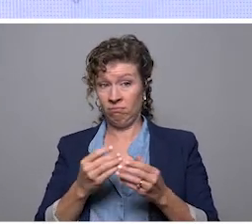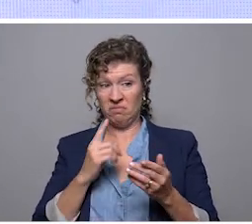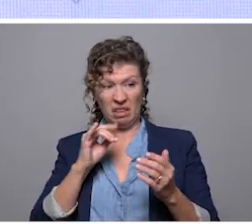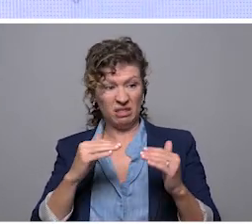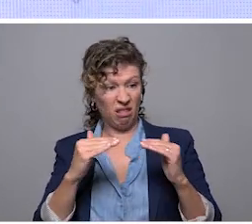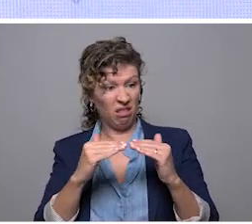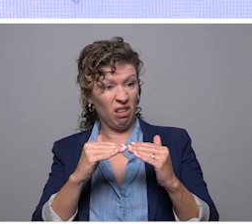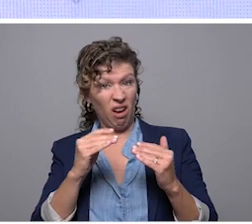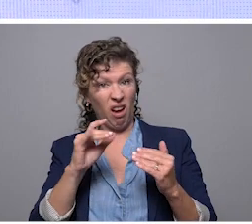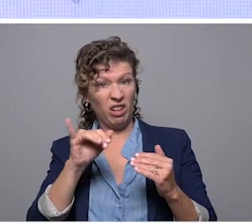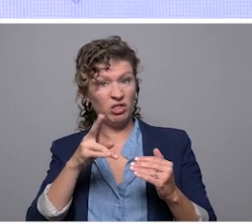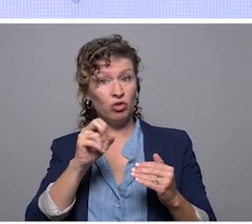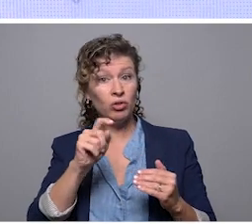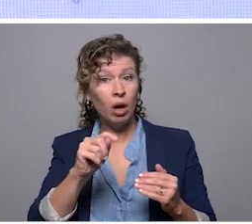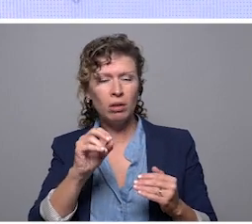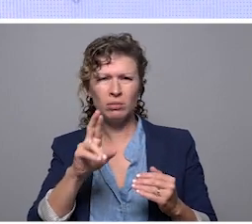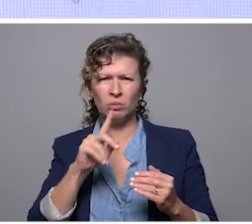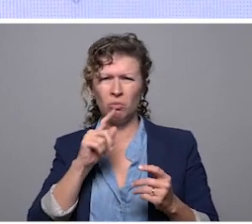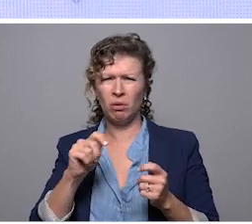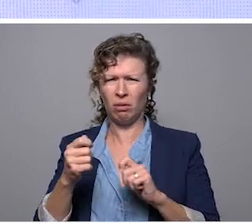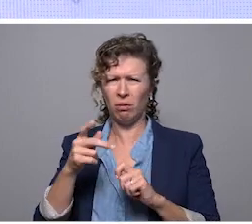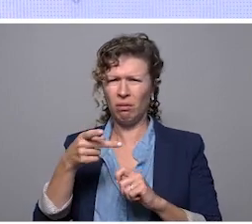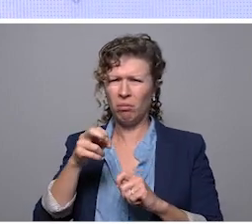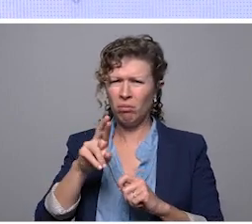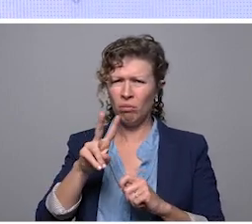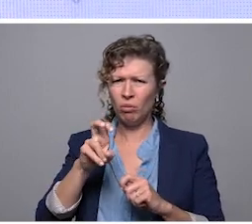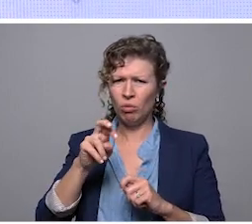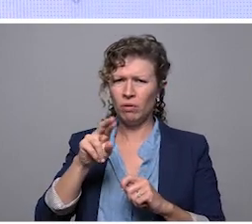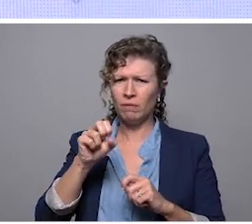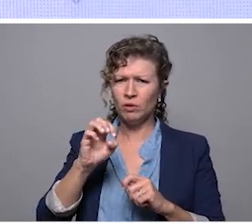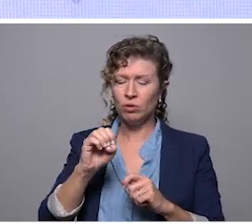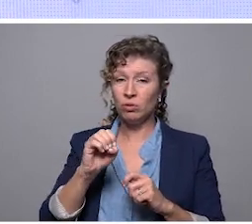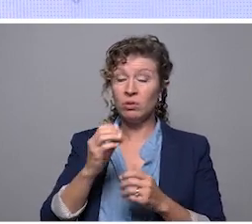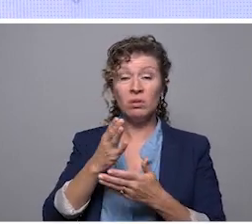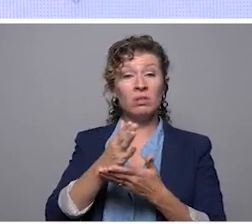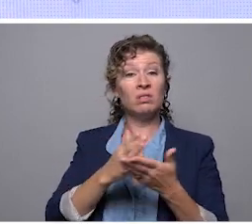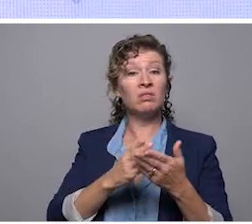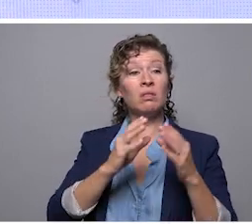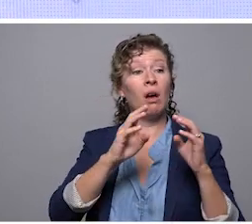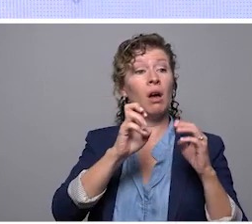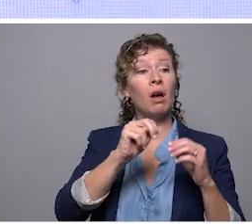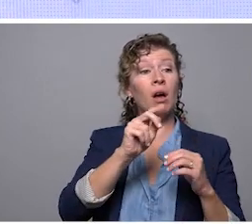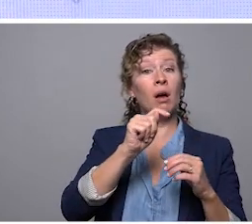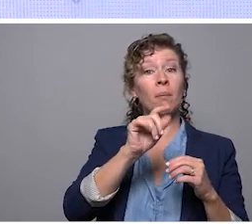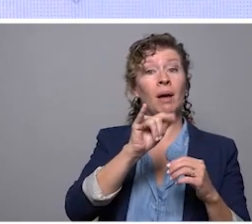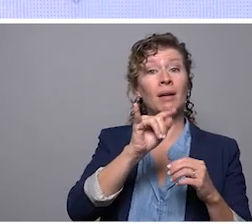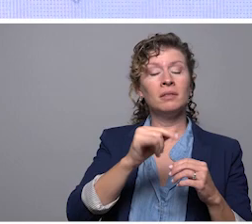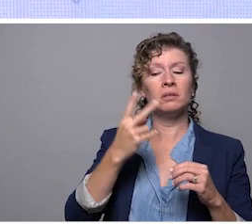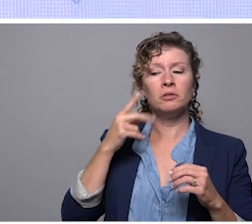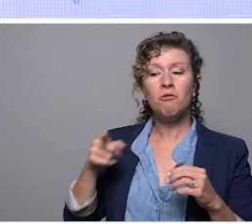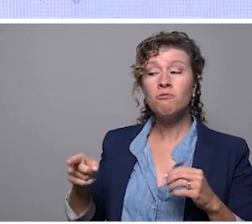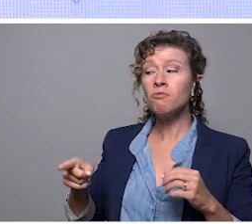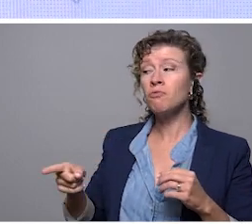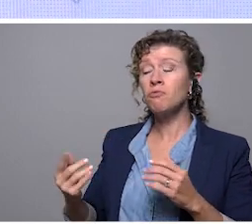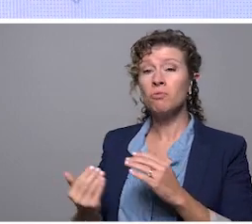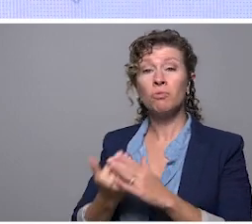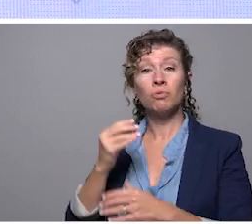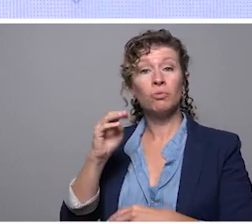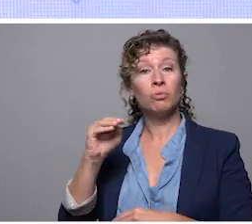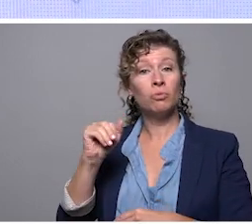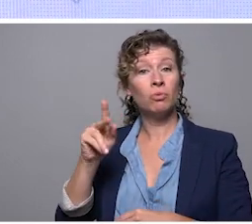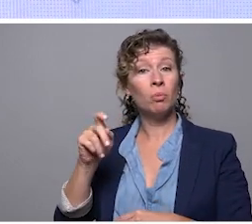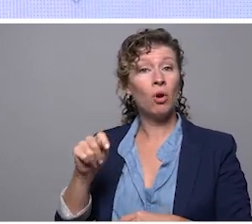otras entidades ven estas poblaciones como un mercado potencial han habido efectos de sobreendeudamiento